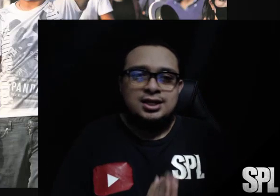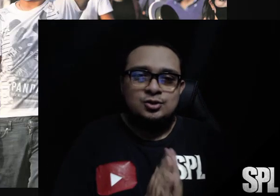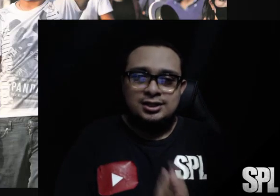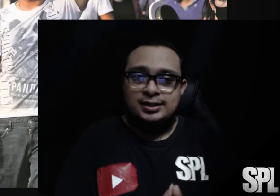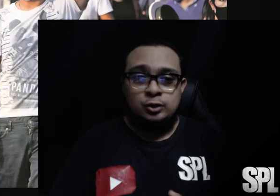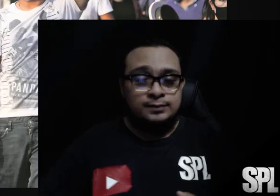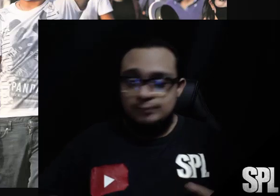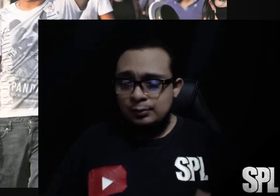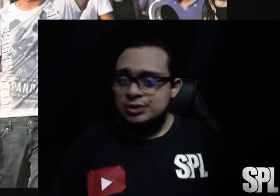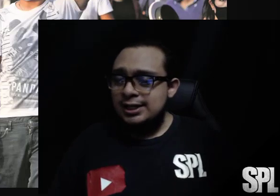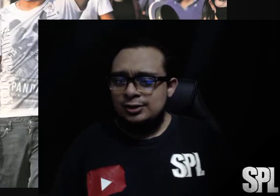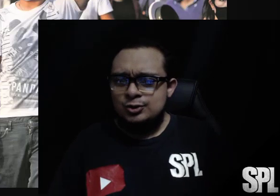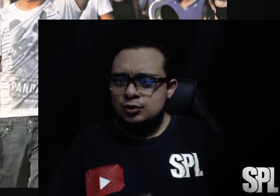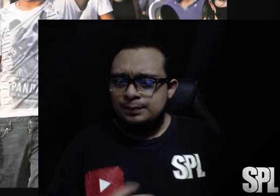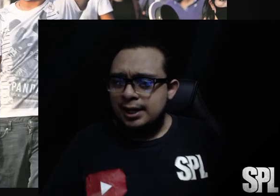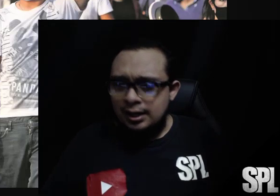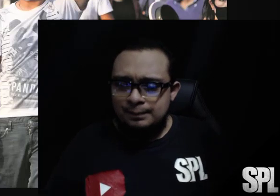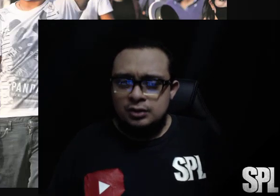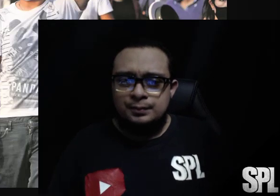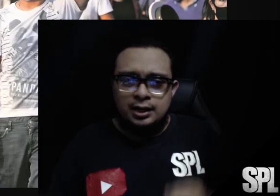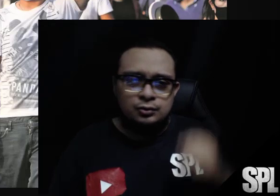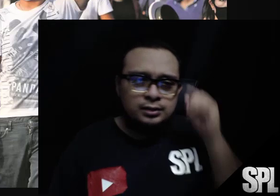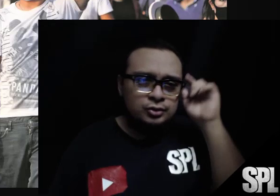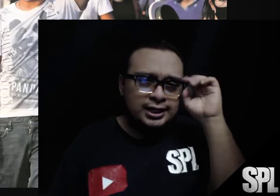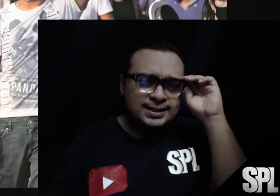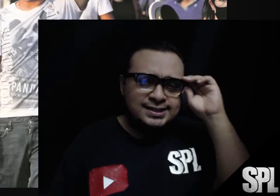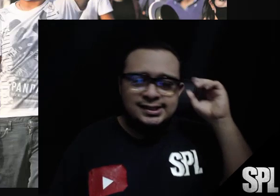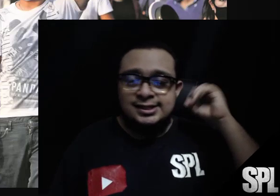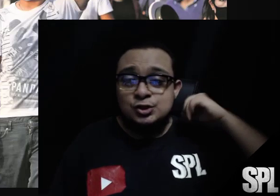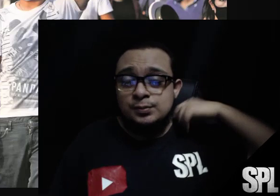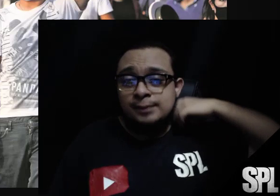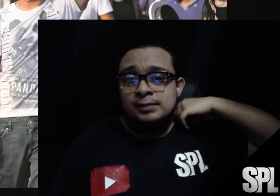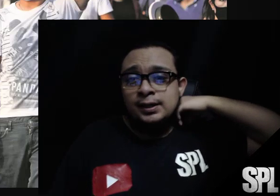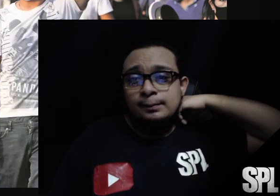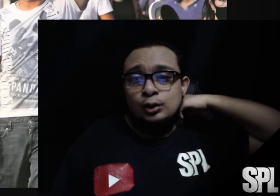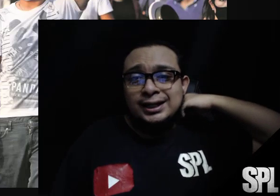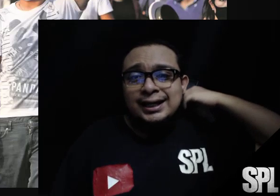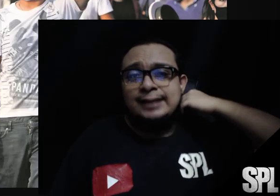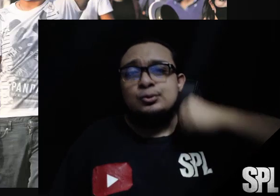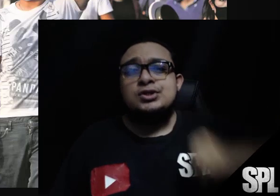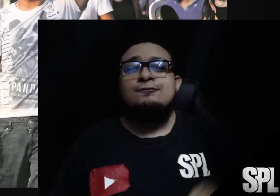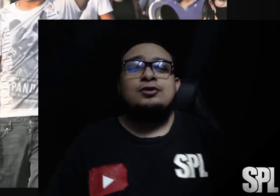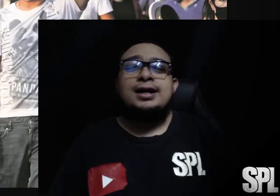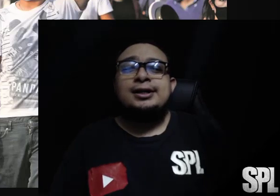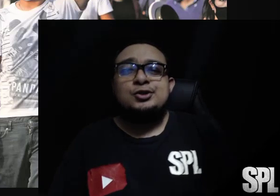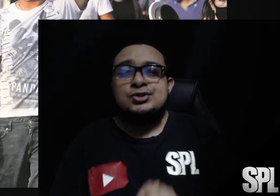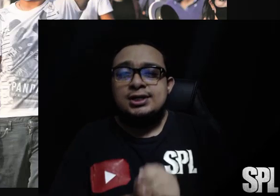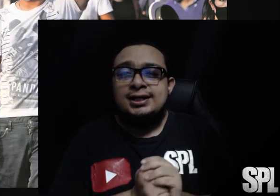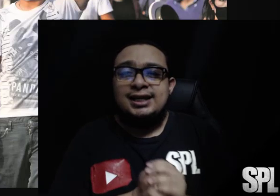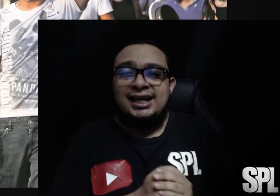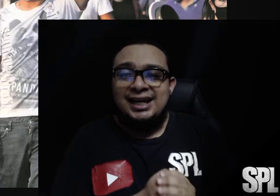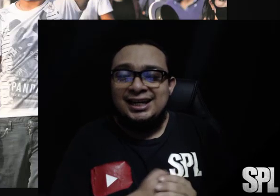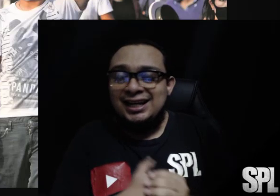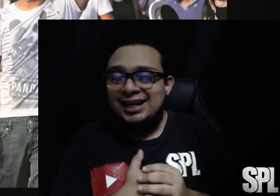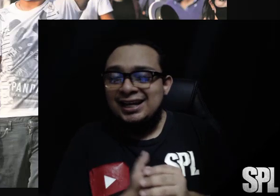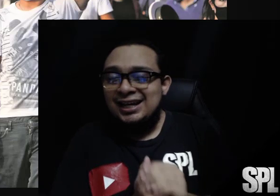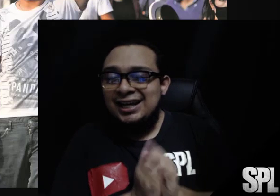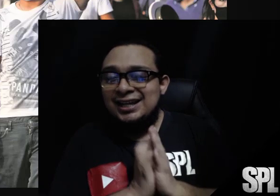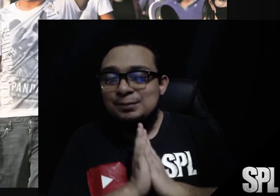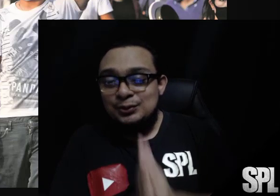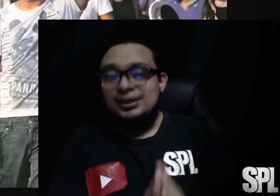que ha sucedido el día de hoy vamos a irnos superrápido para no demorar en este resumen Porque queremos enfocarnos en